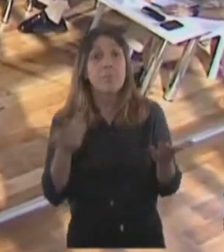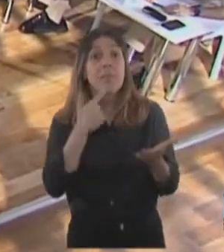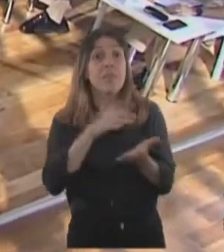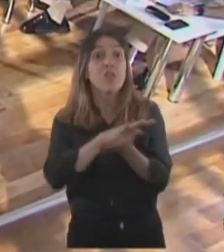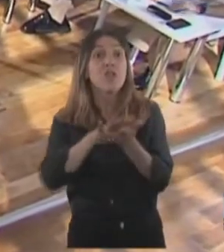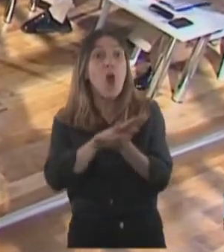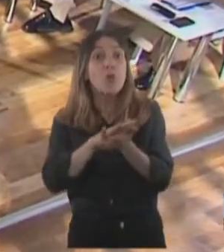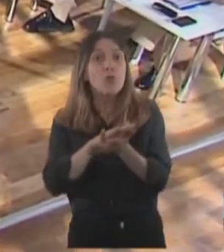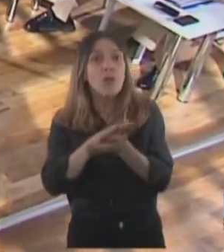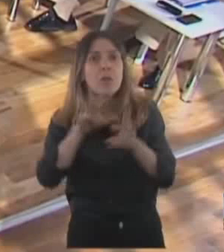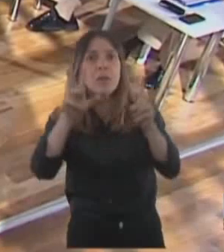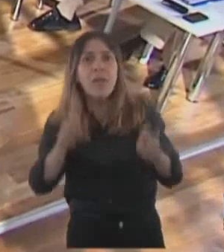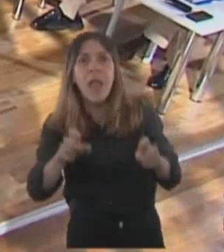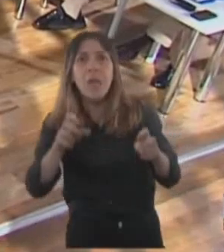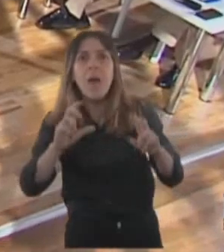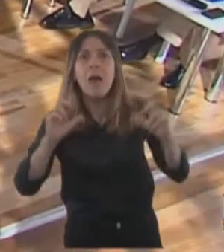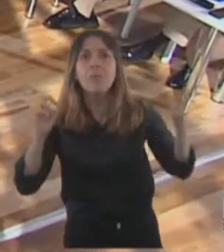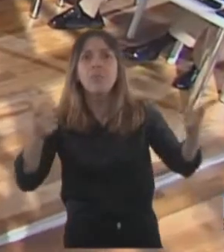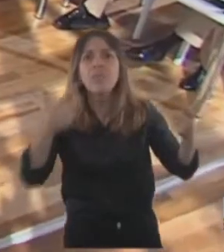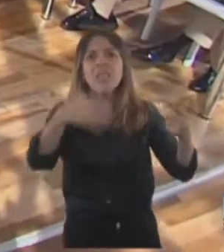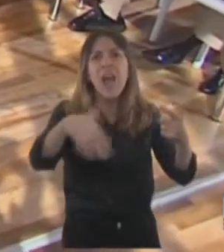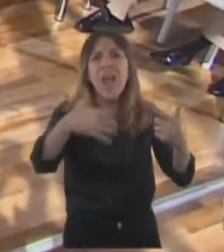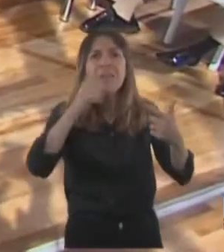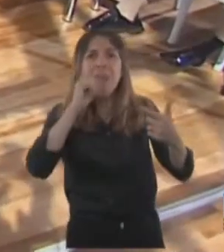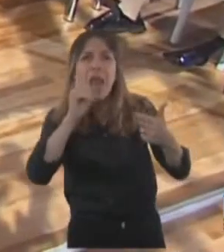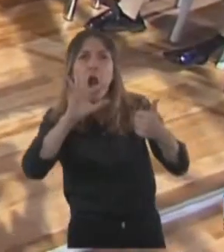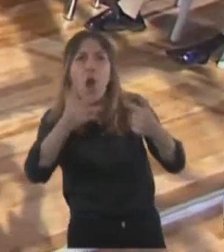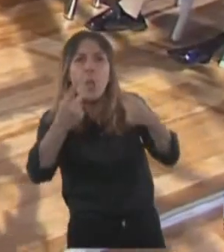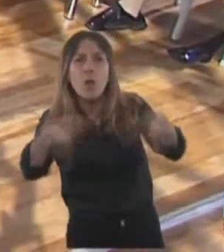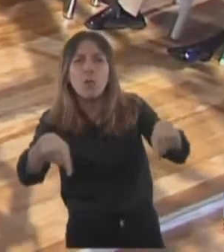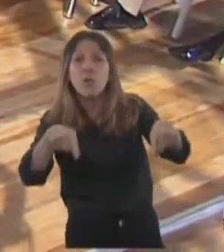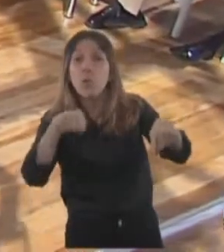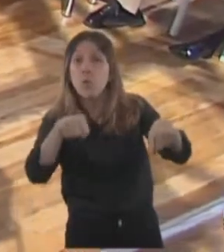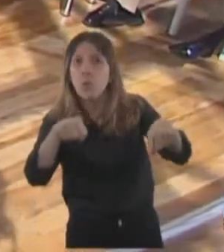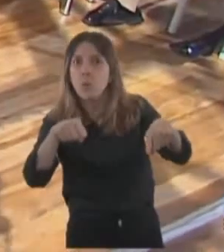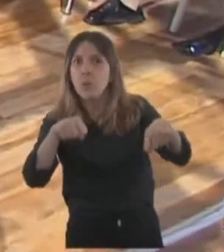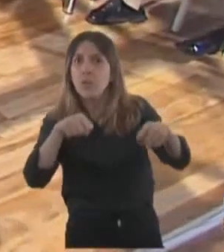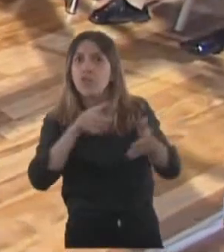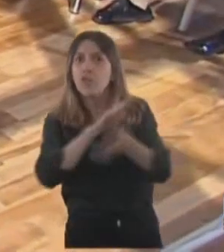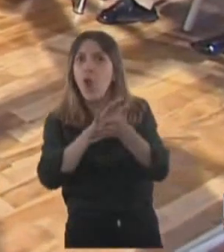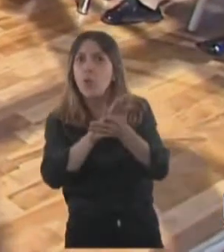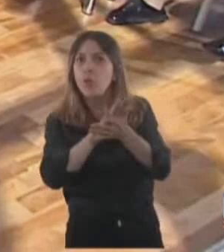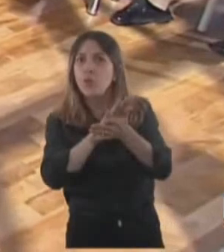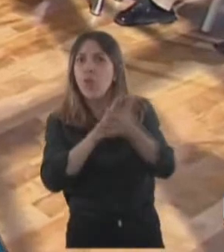solución al problema de la inseguridad está distribuida en niveles distintos.